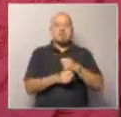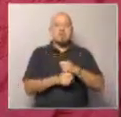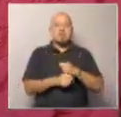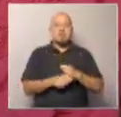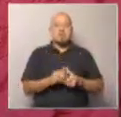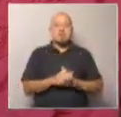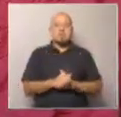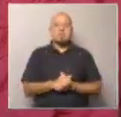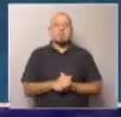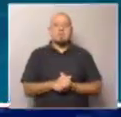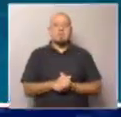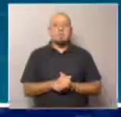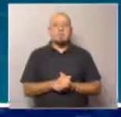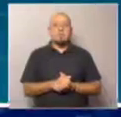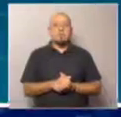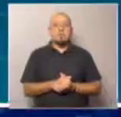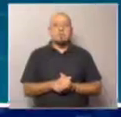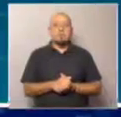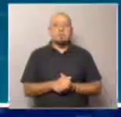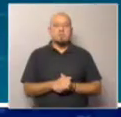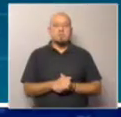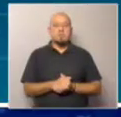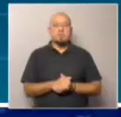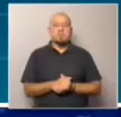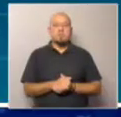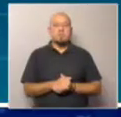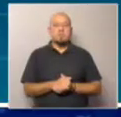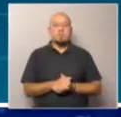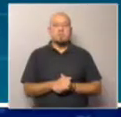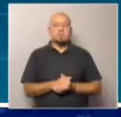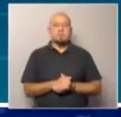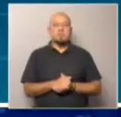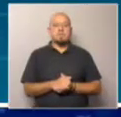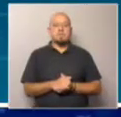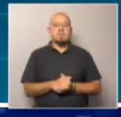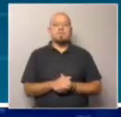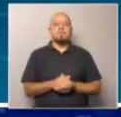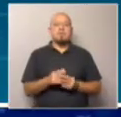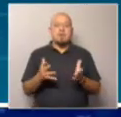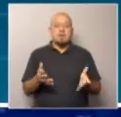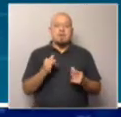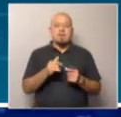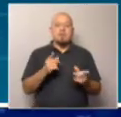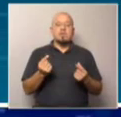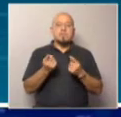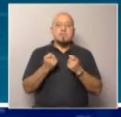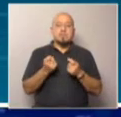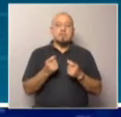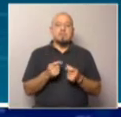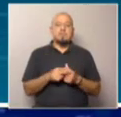acá. Así resumían Andrés y Mario, Josema, lo recibido y lo que todavía se precisa.